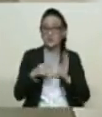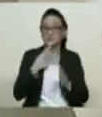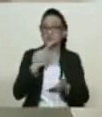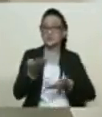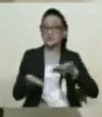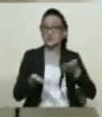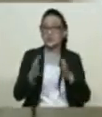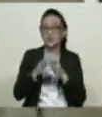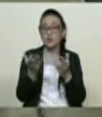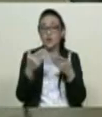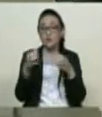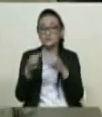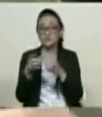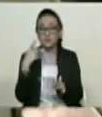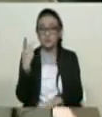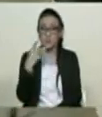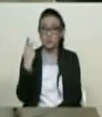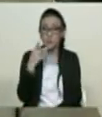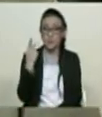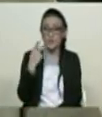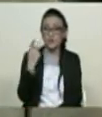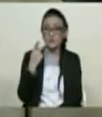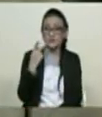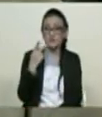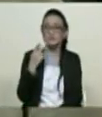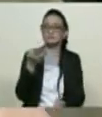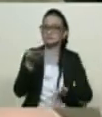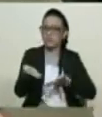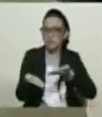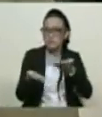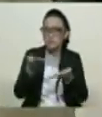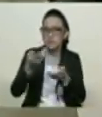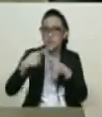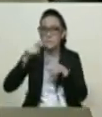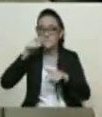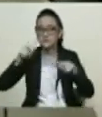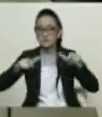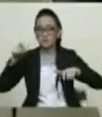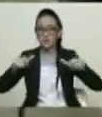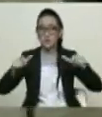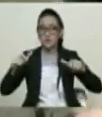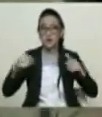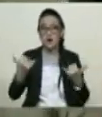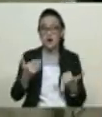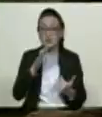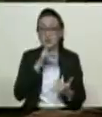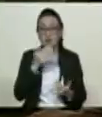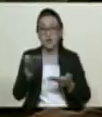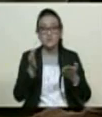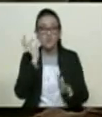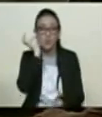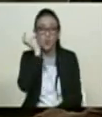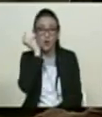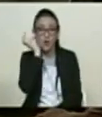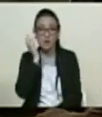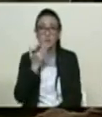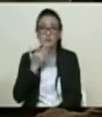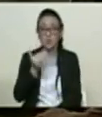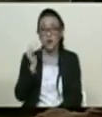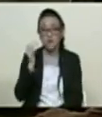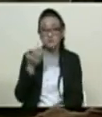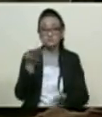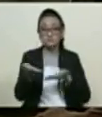las organizaciones con fines políticos, de los candidatos. En esta ocasión no tenemos candidatas, pero también cuando ha habido candidatas que nos